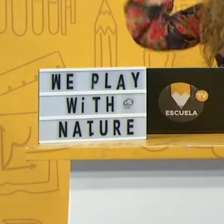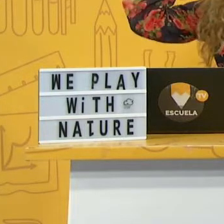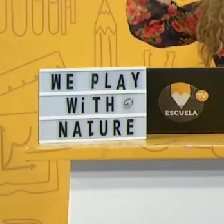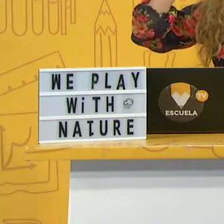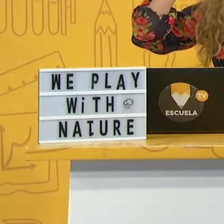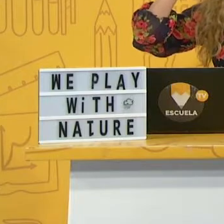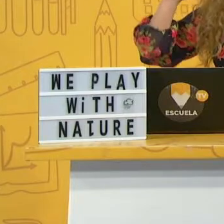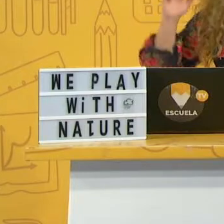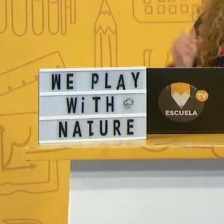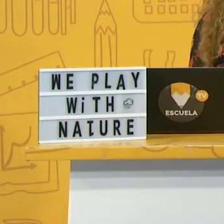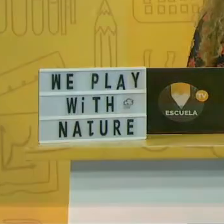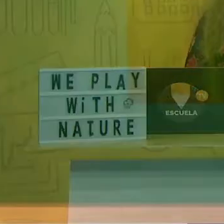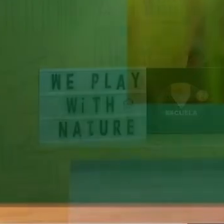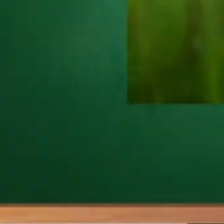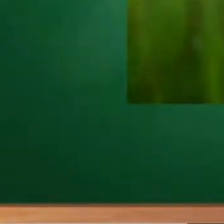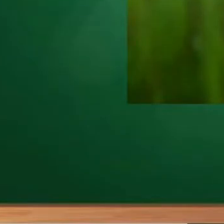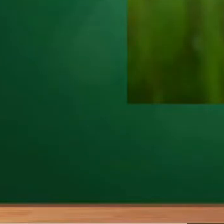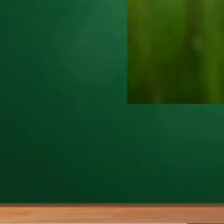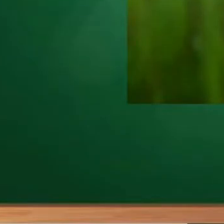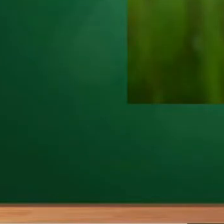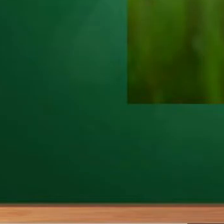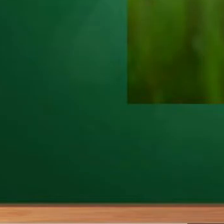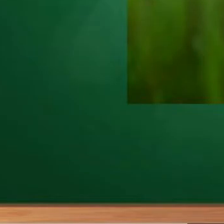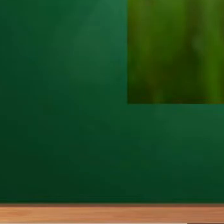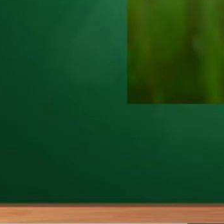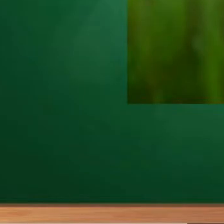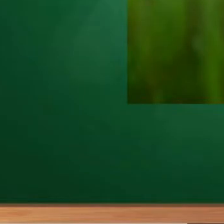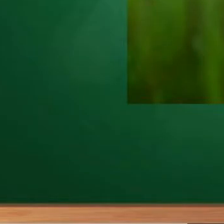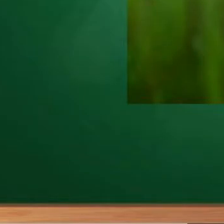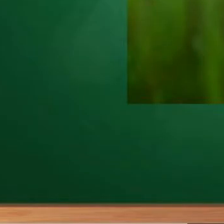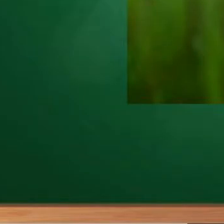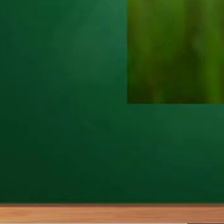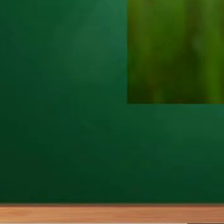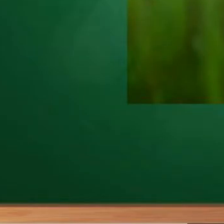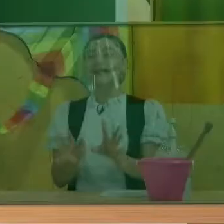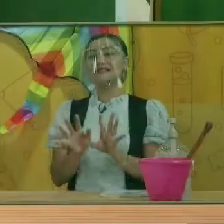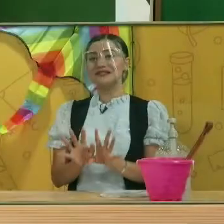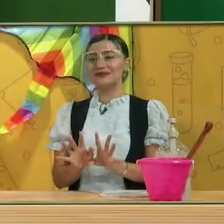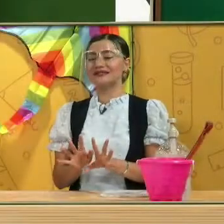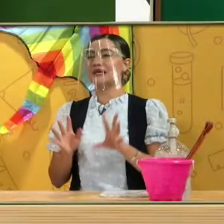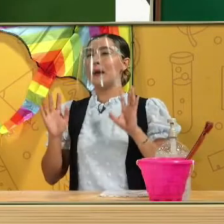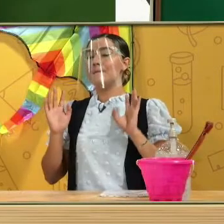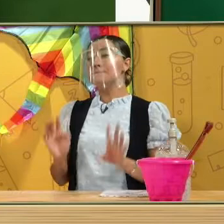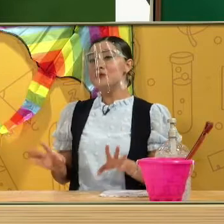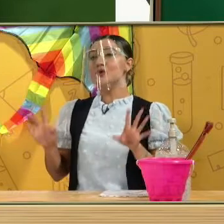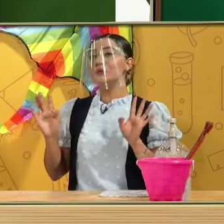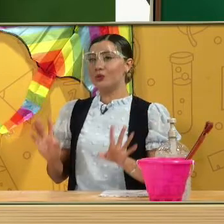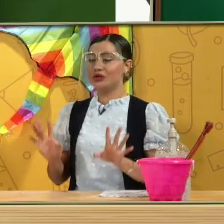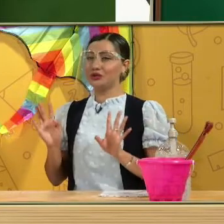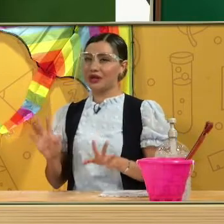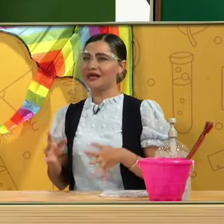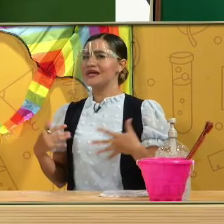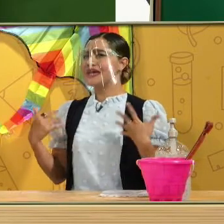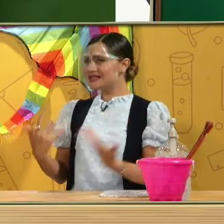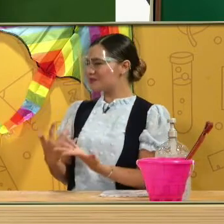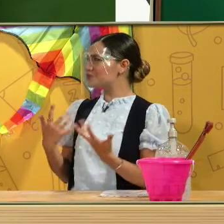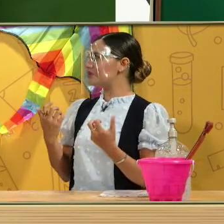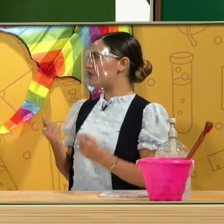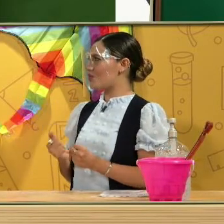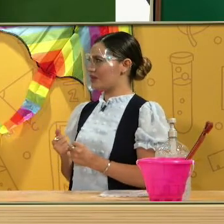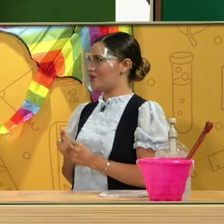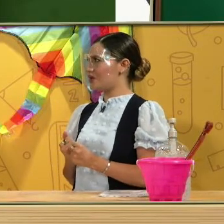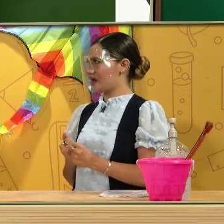diríamos bubbles. Ok, muy bien. Bueno, pues en lengua de señas mexicana, esta es una seña muy, muy natural. ¿Qué